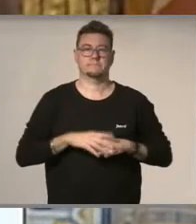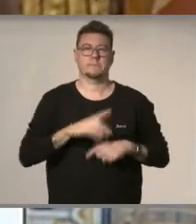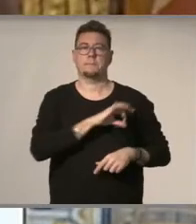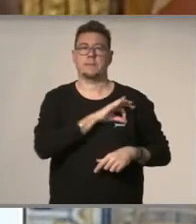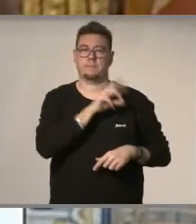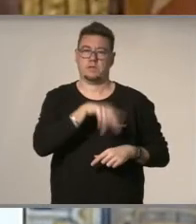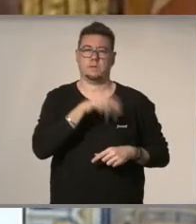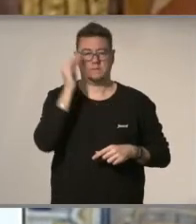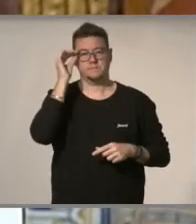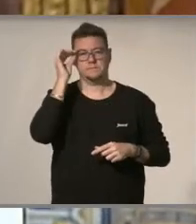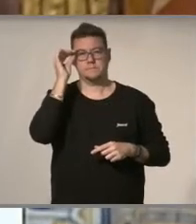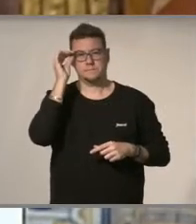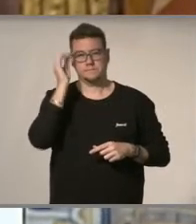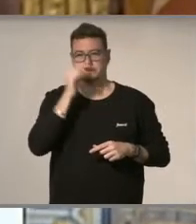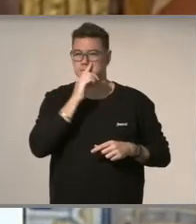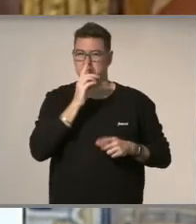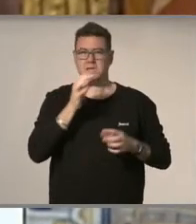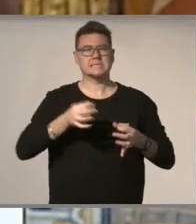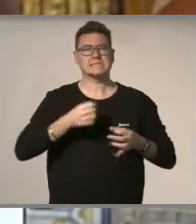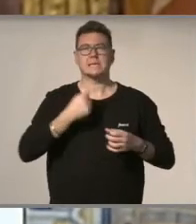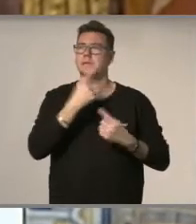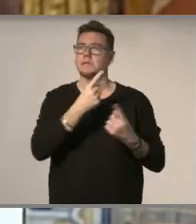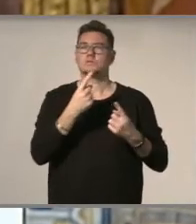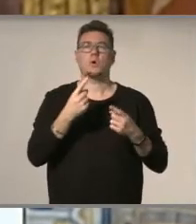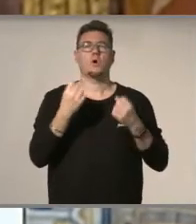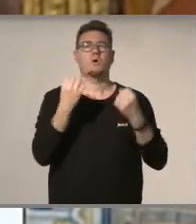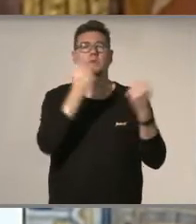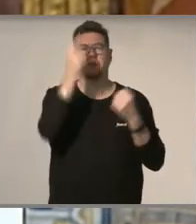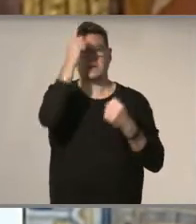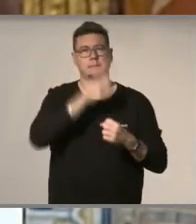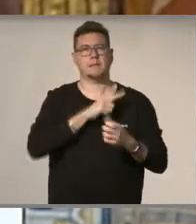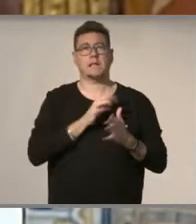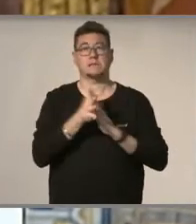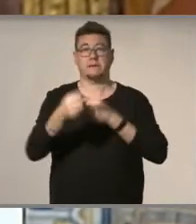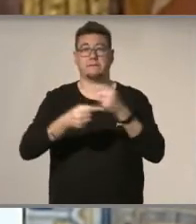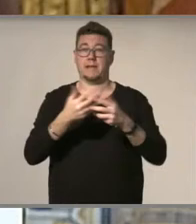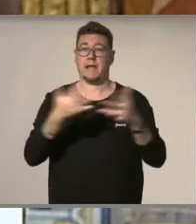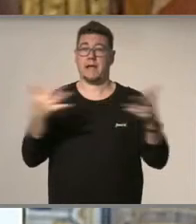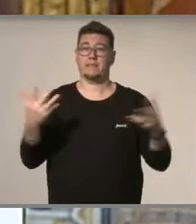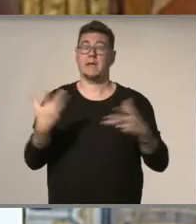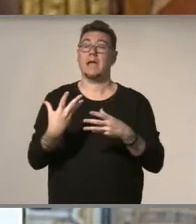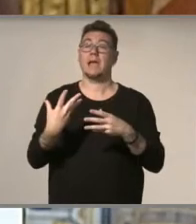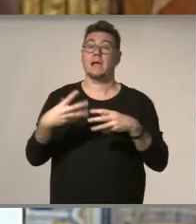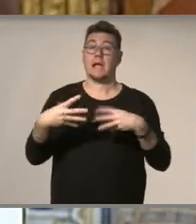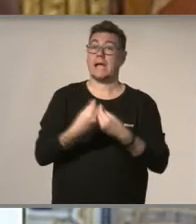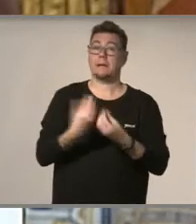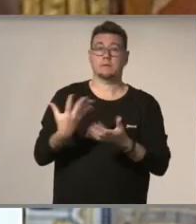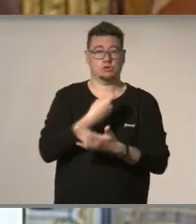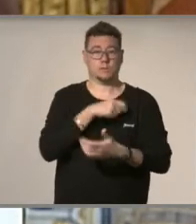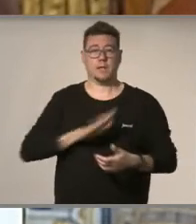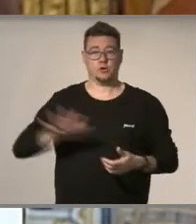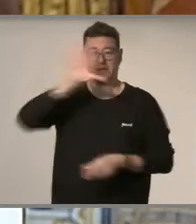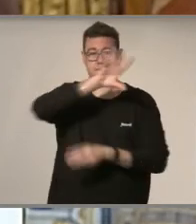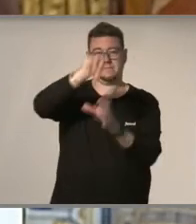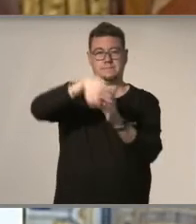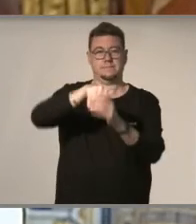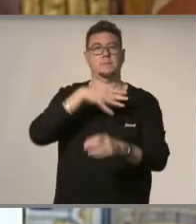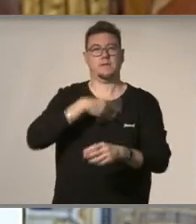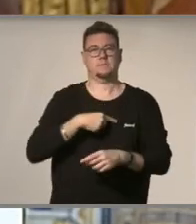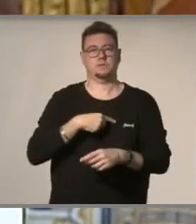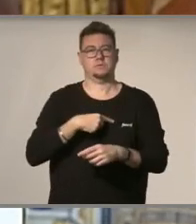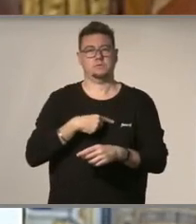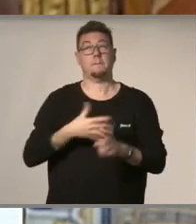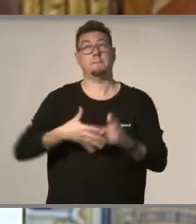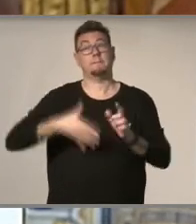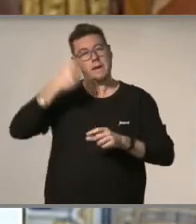premio, porque siempre lo hemos dicho, las Fuerzas Armadas son una gran familia donde caben todos los españoles y sobre todo los